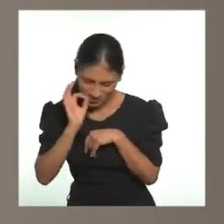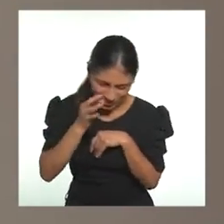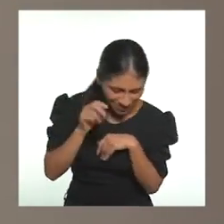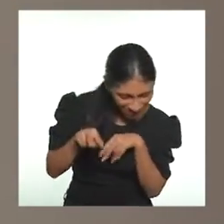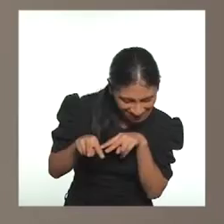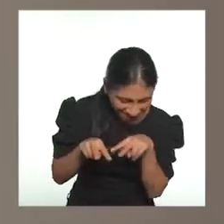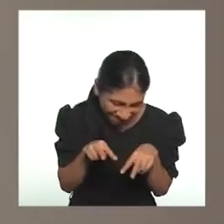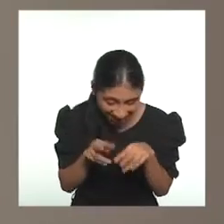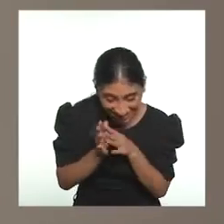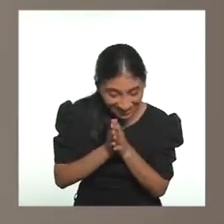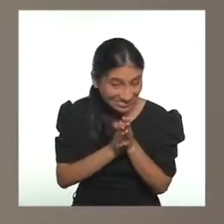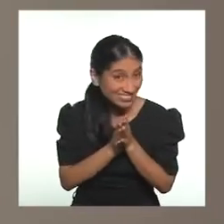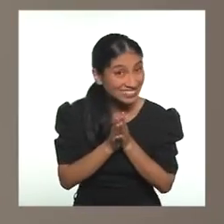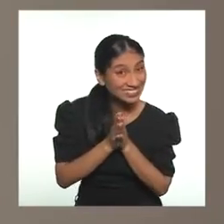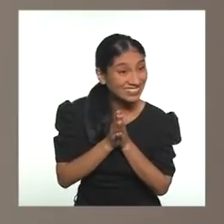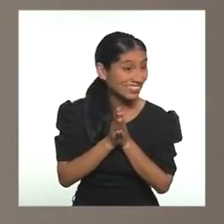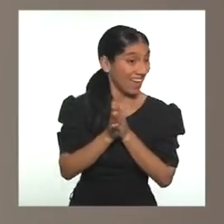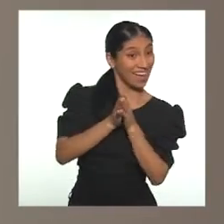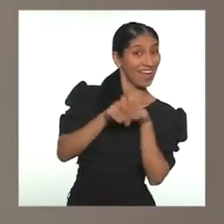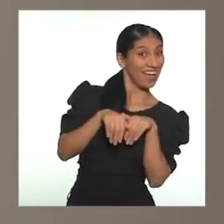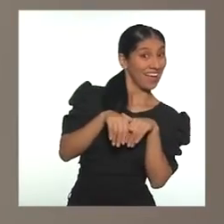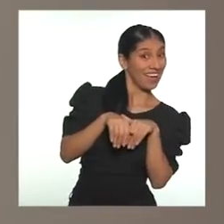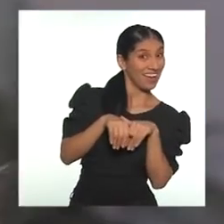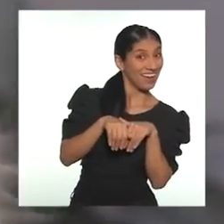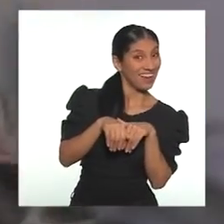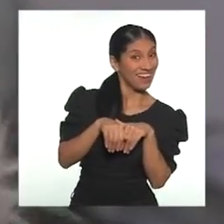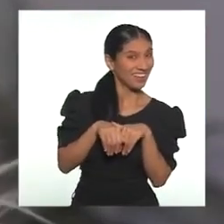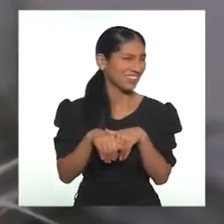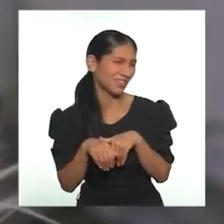¡Me encanta esta fruta!